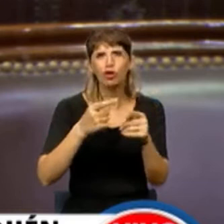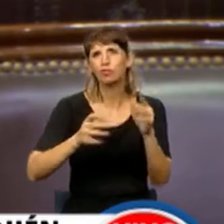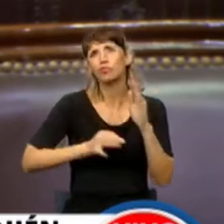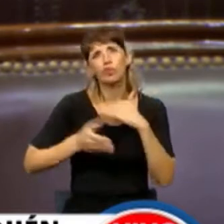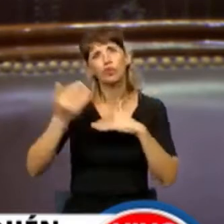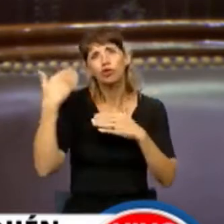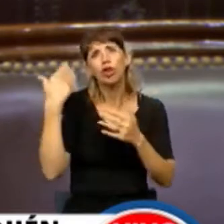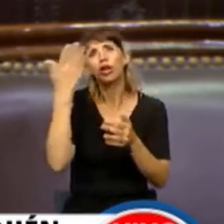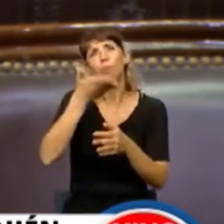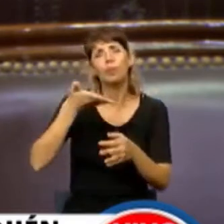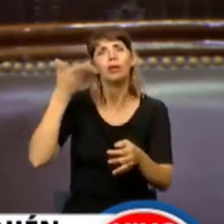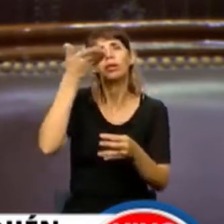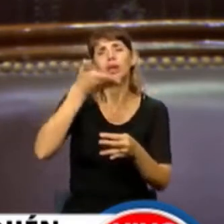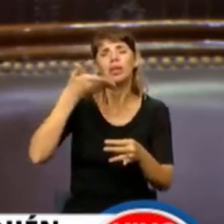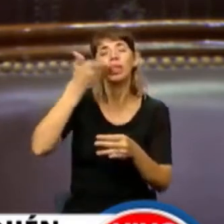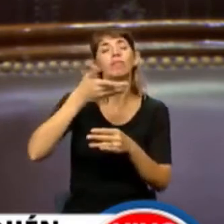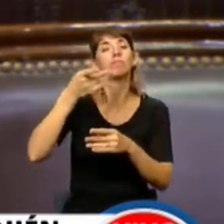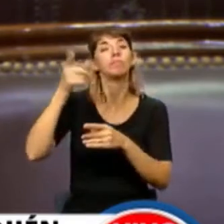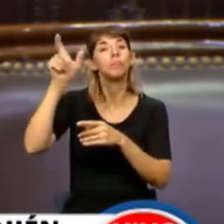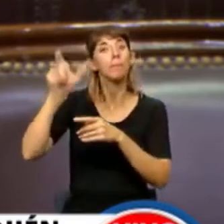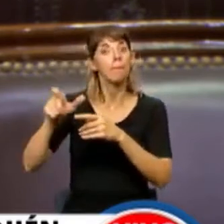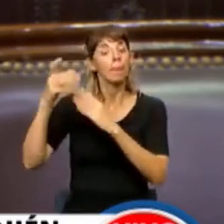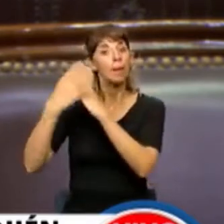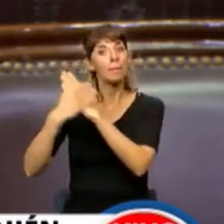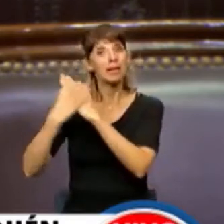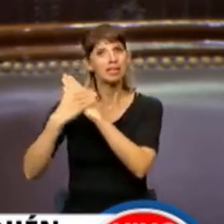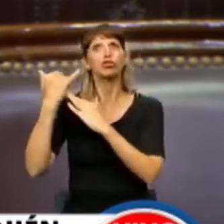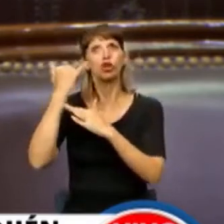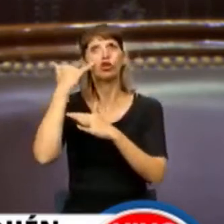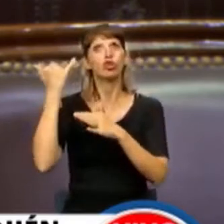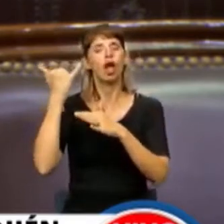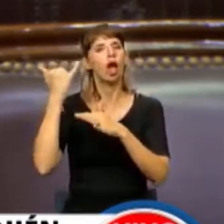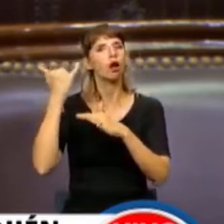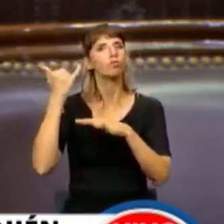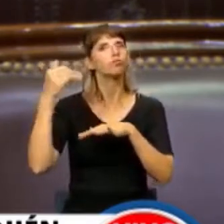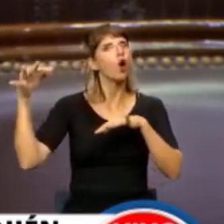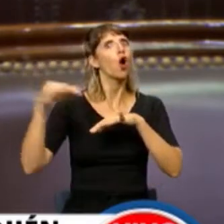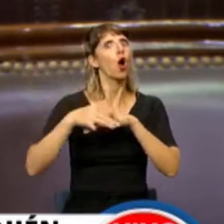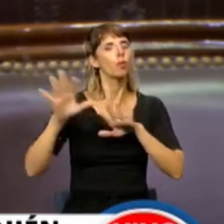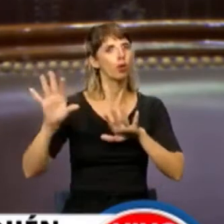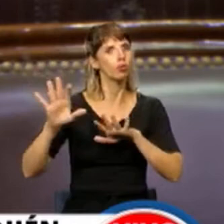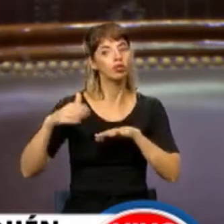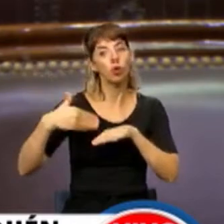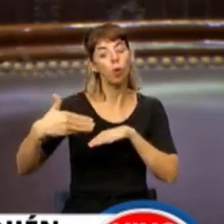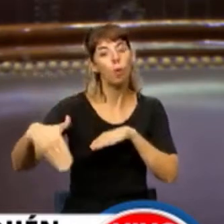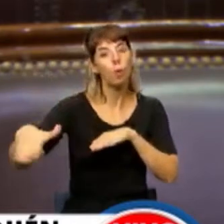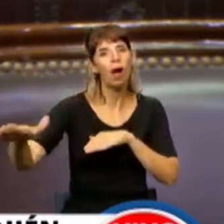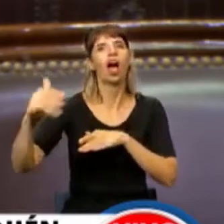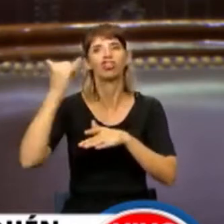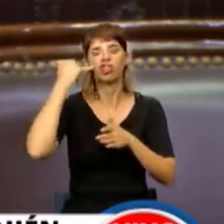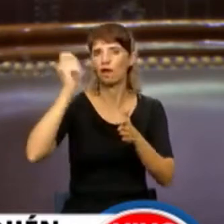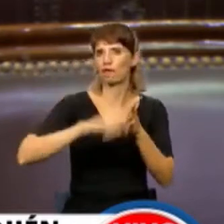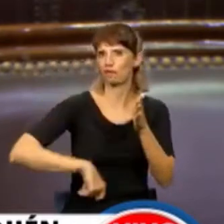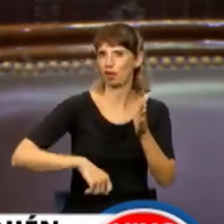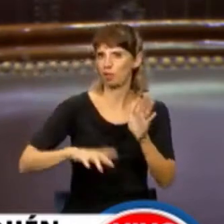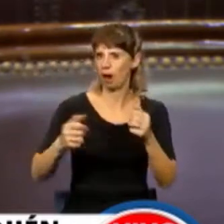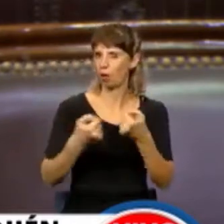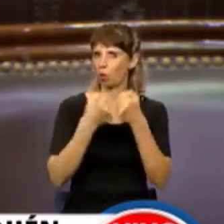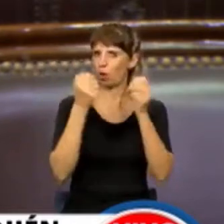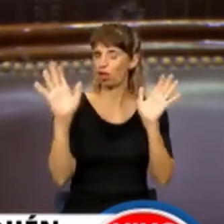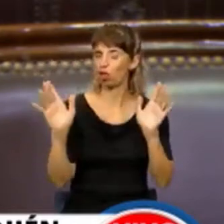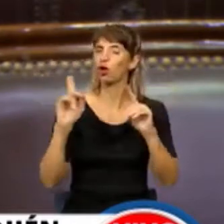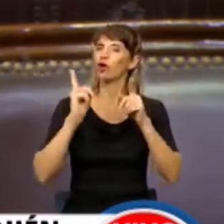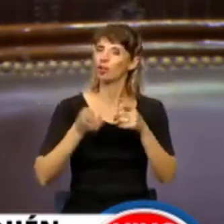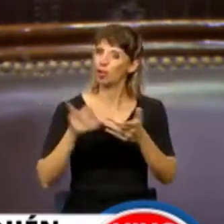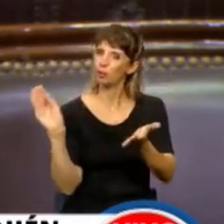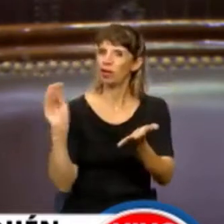ministro se ha comprometido que en los próximos días ya se va a avanzar con los contratos. También se ha incorporado una obra